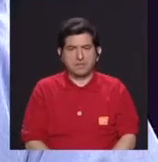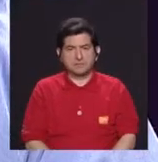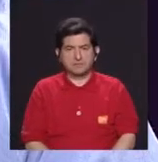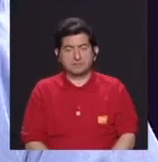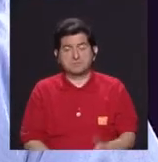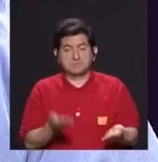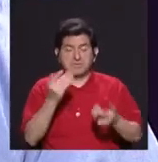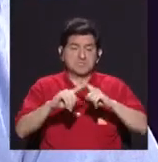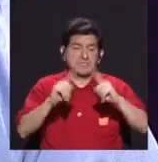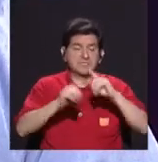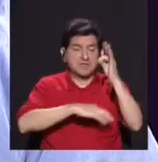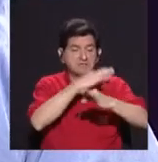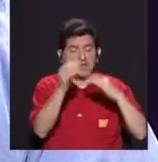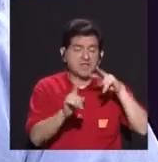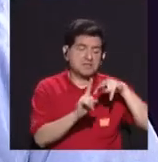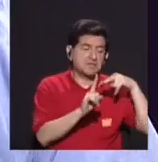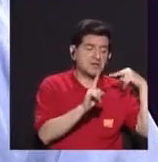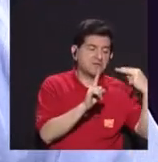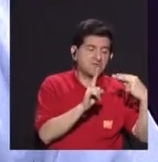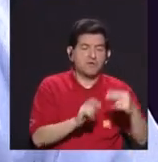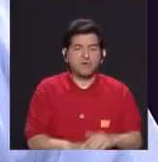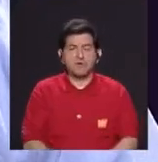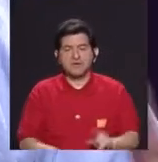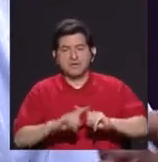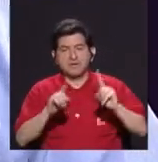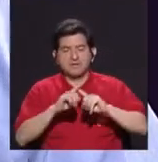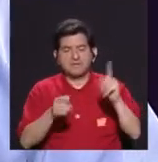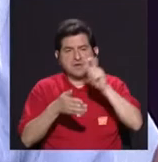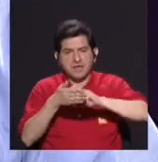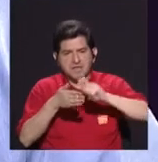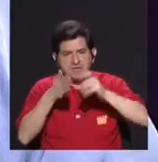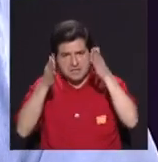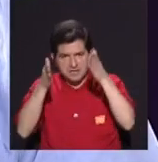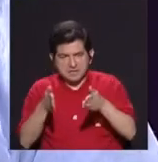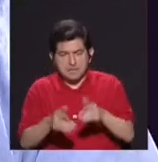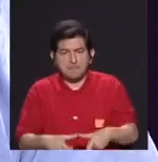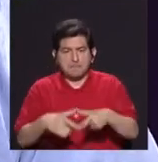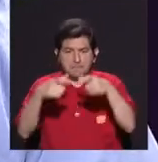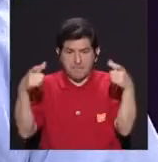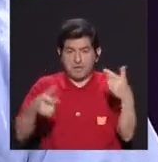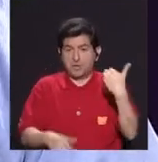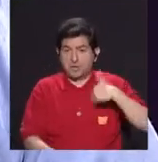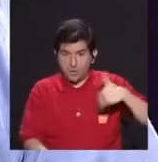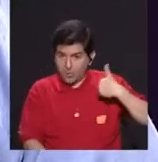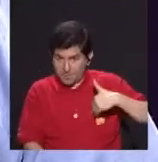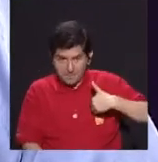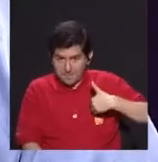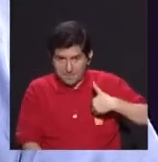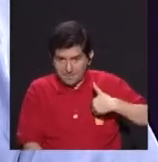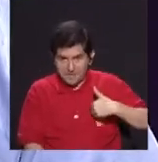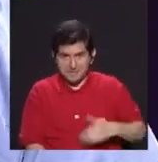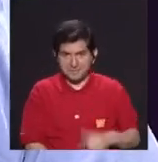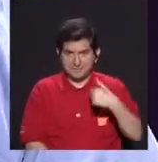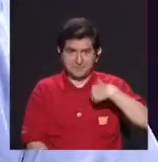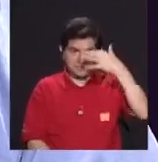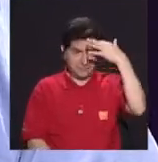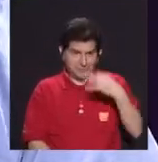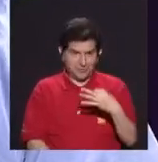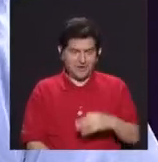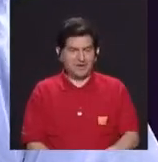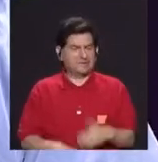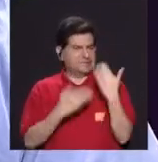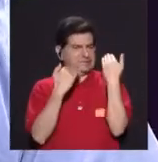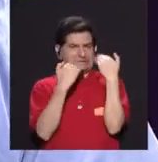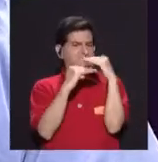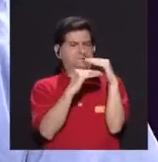diferentes tipos de enfoque de diferente tipo de autores la mayoría de ellos varones considero yo que estaría muy